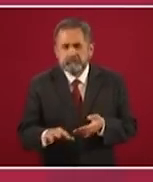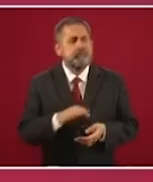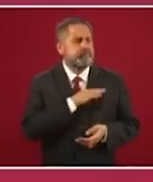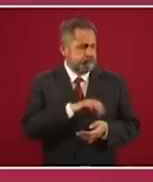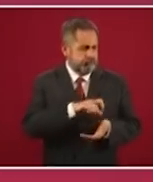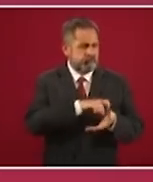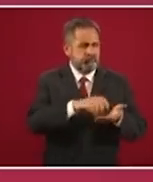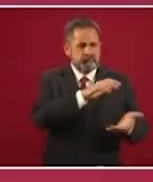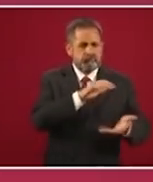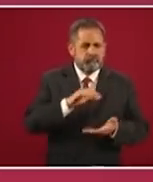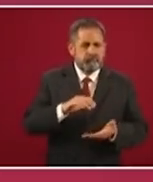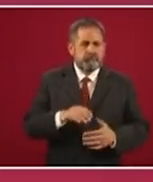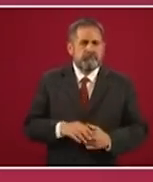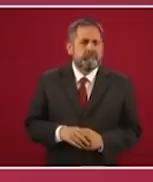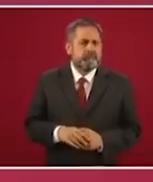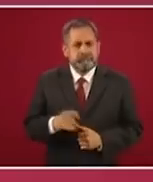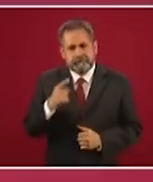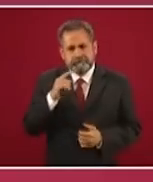solo